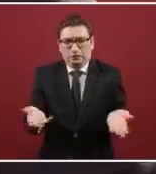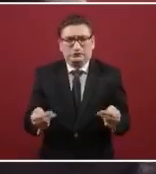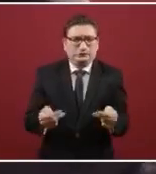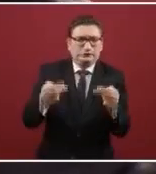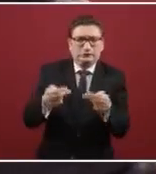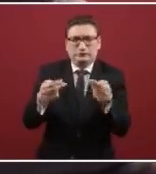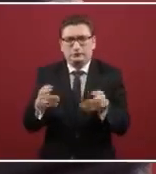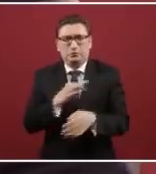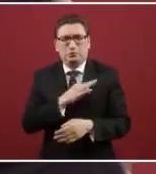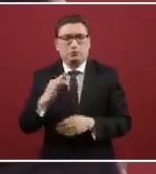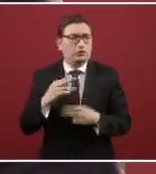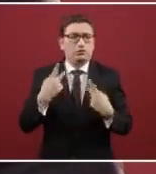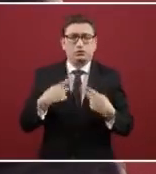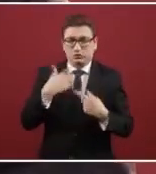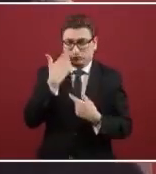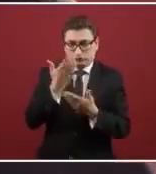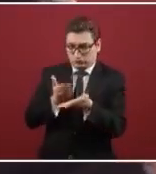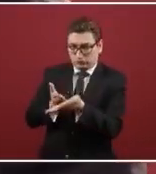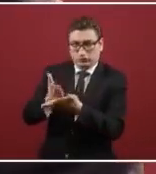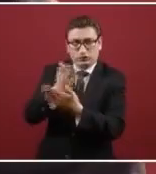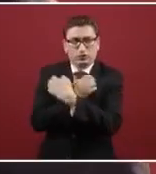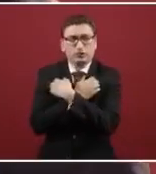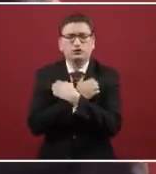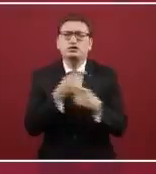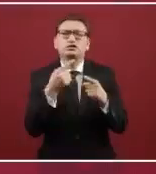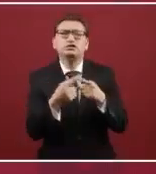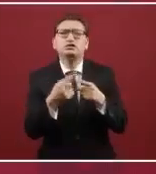pudiese tener acceso a la educación el que